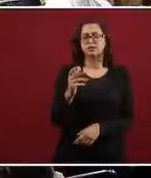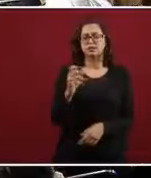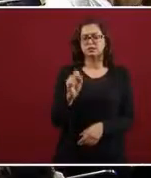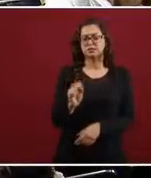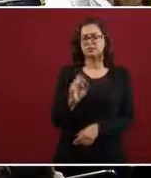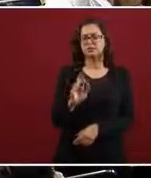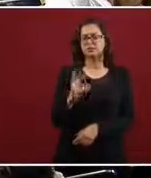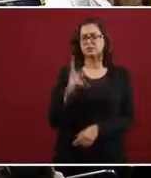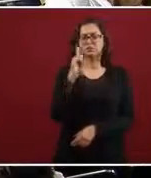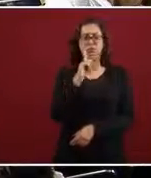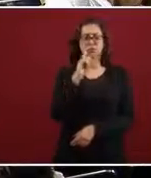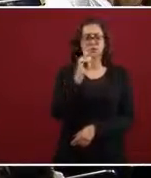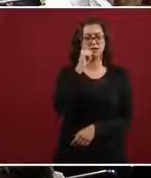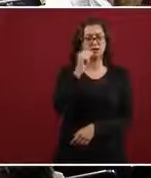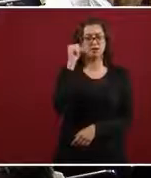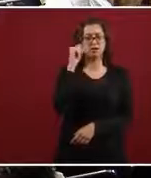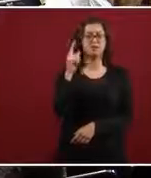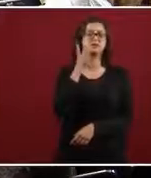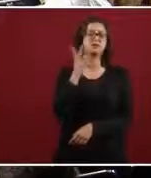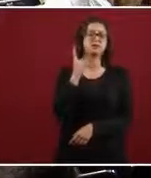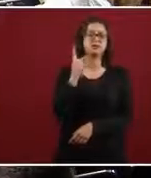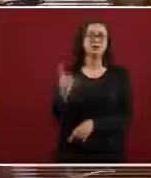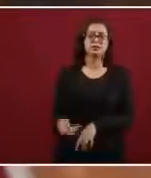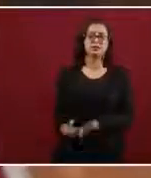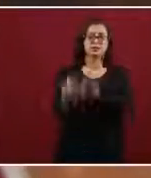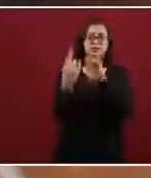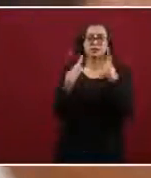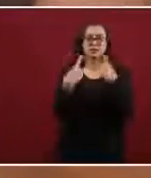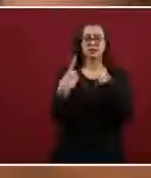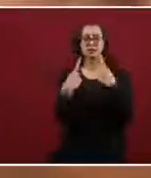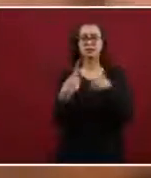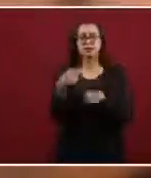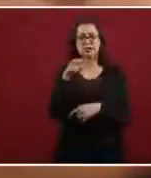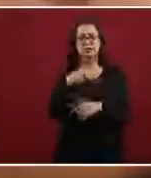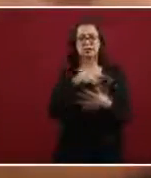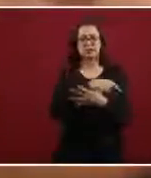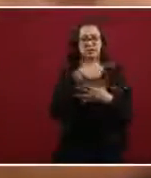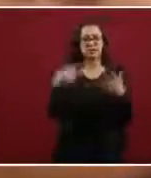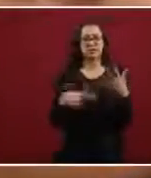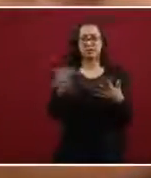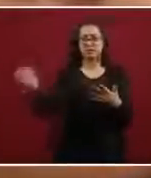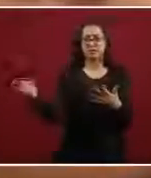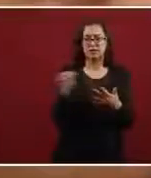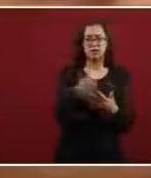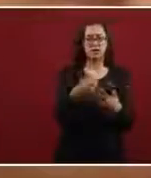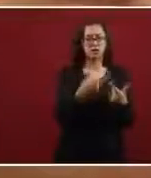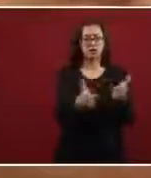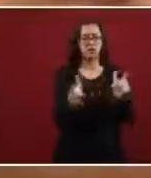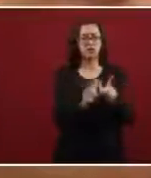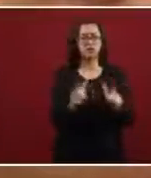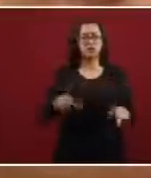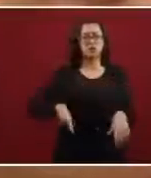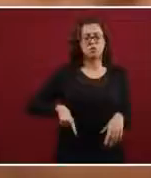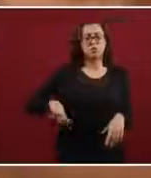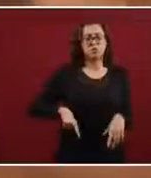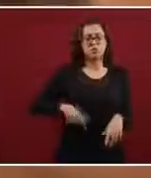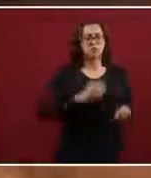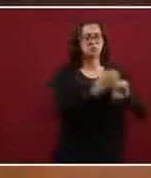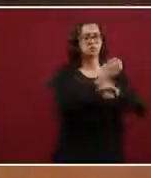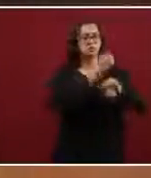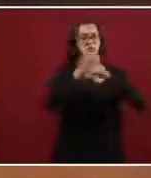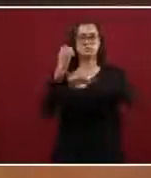en su comparecencia. Hay investigaciones en contra de los delegados de su gobierno de programas sociales en los